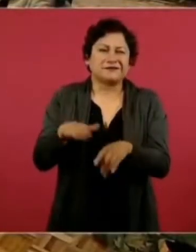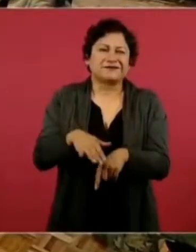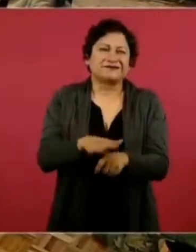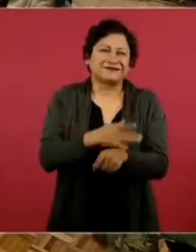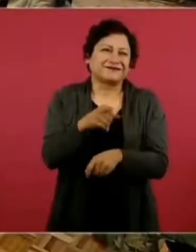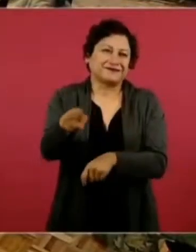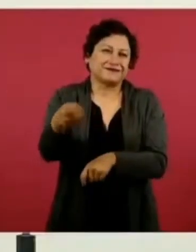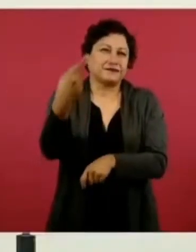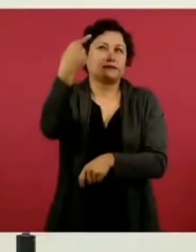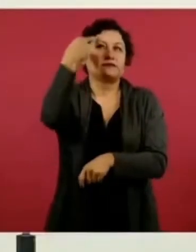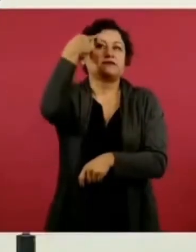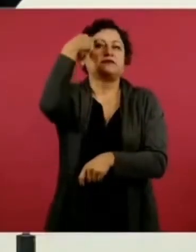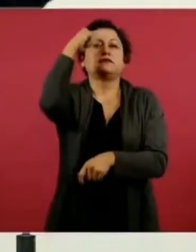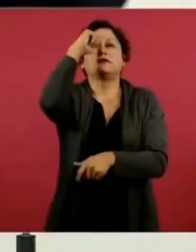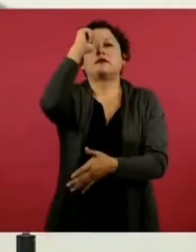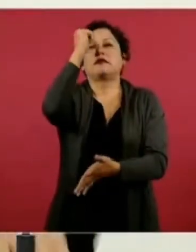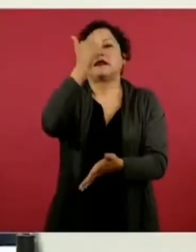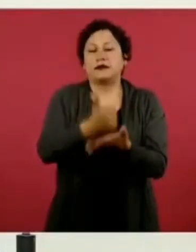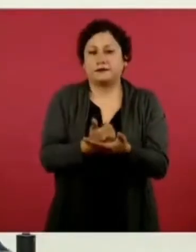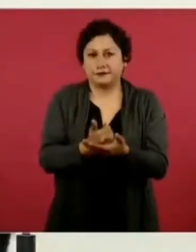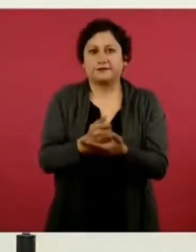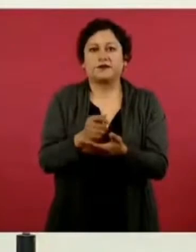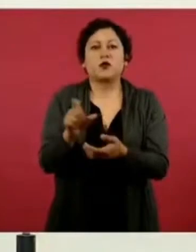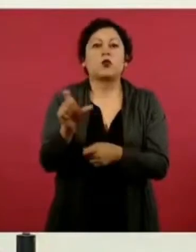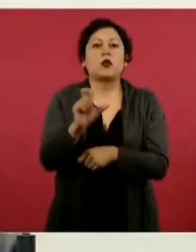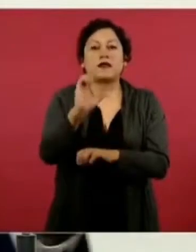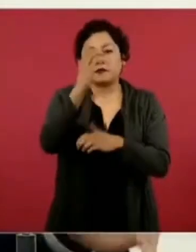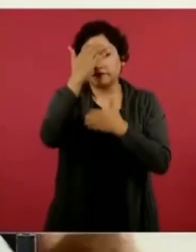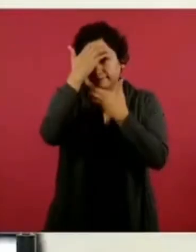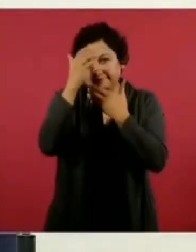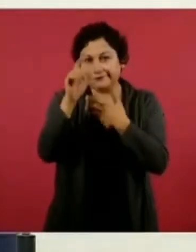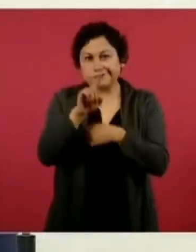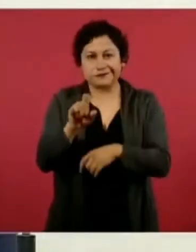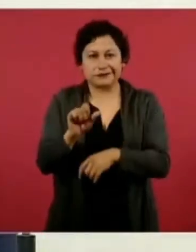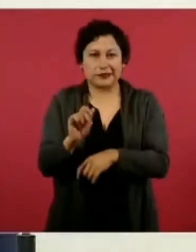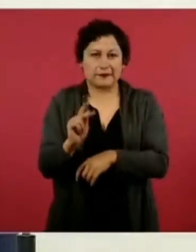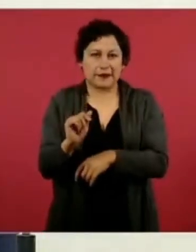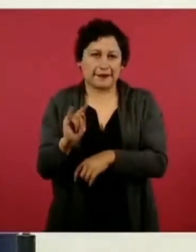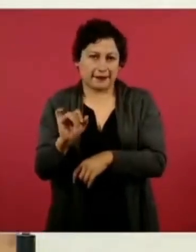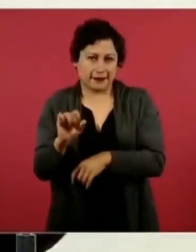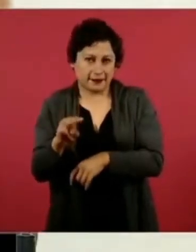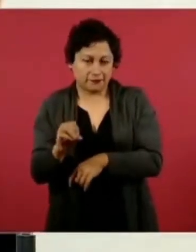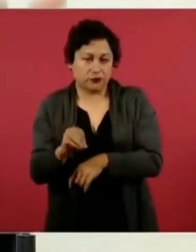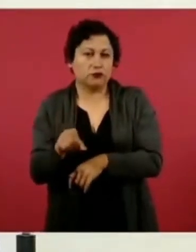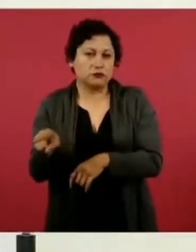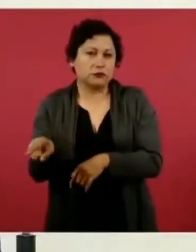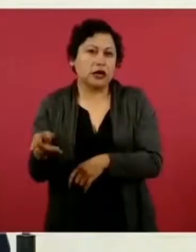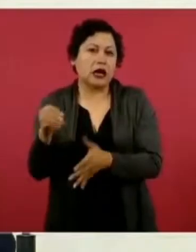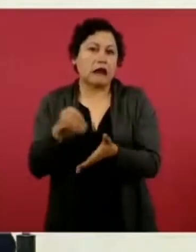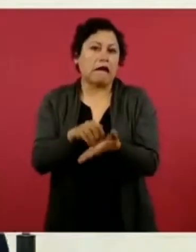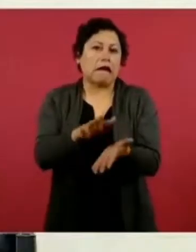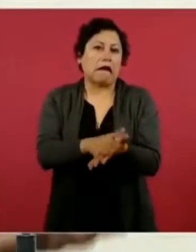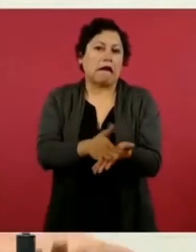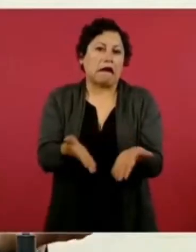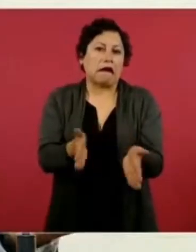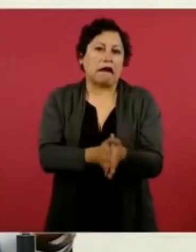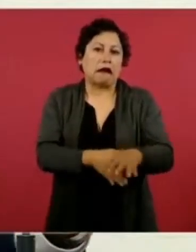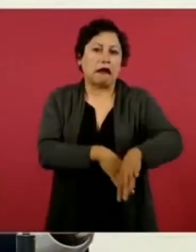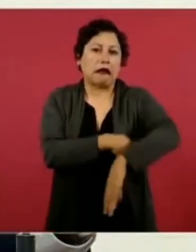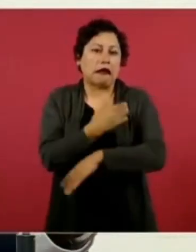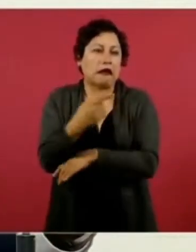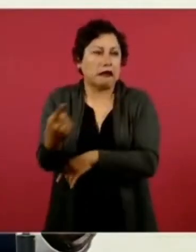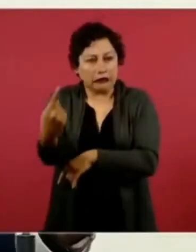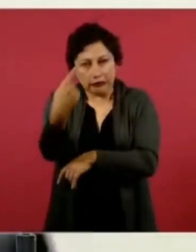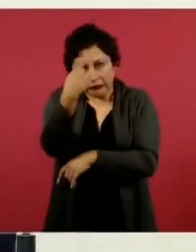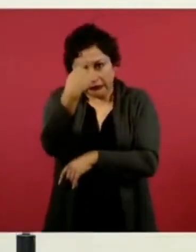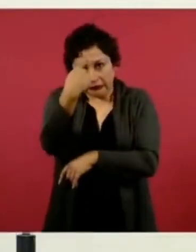zapatismo, se quedó en el almanaque y no quieren cambiar, porque ellos, y además es